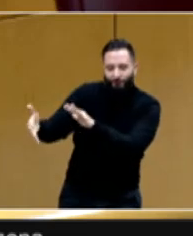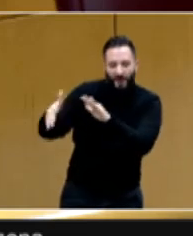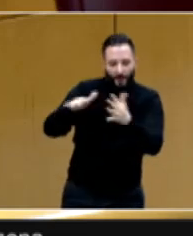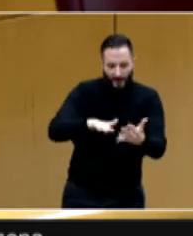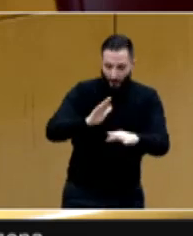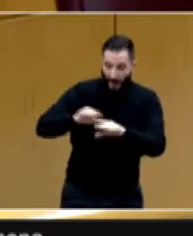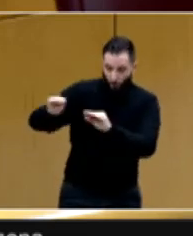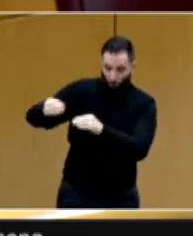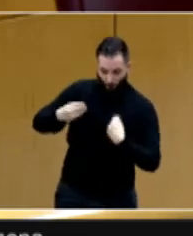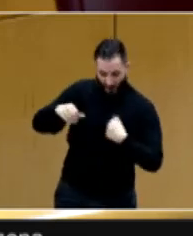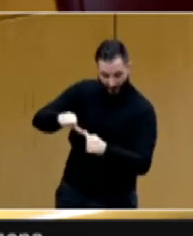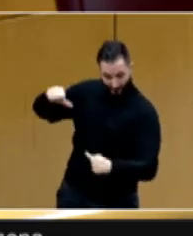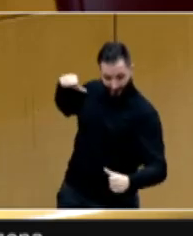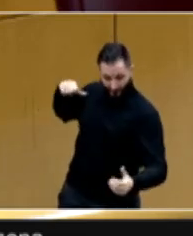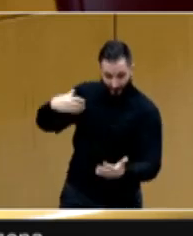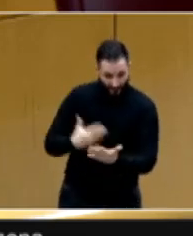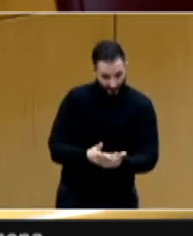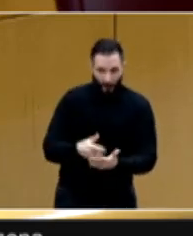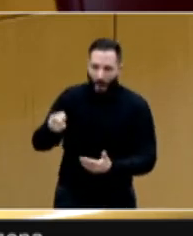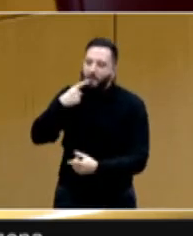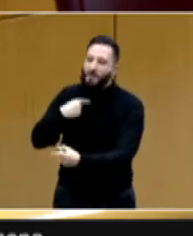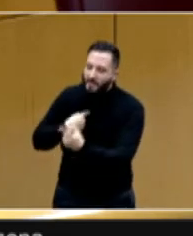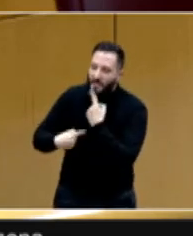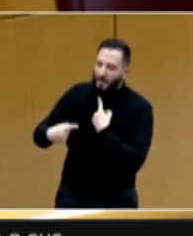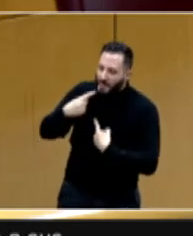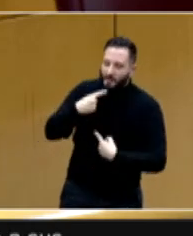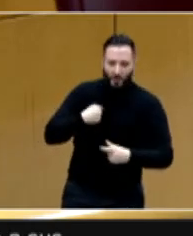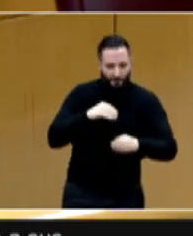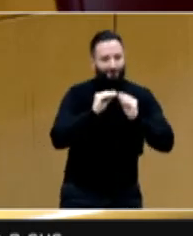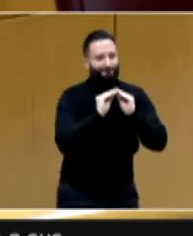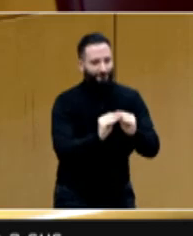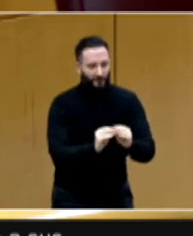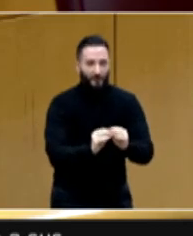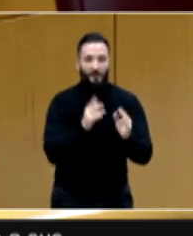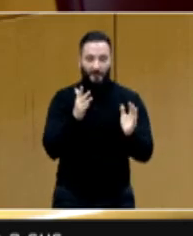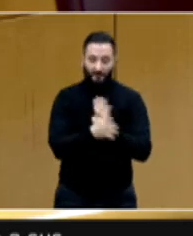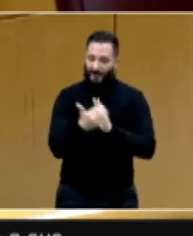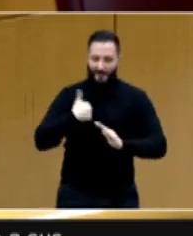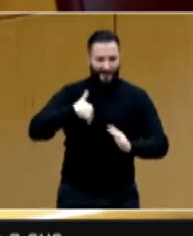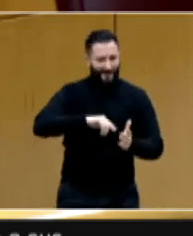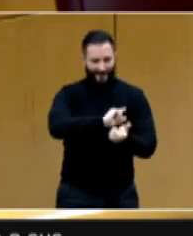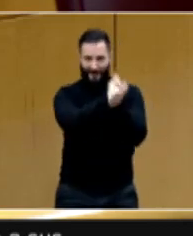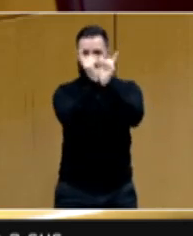lo largo de toda su trayectoria humana con lo cual hay un giro copernicano en un cambio de nuestro ordenamiento